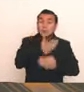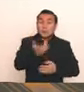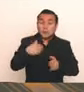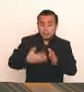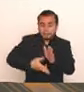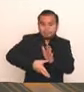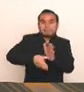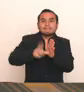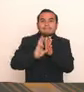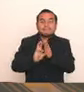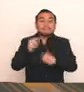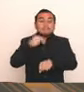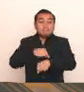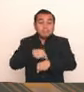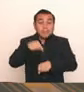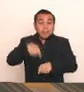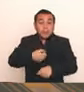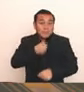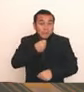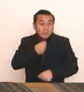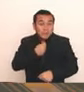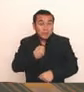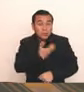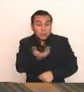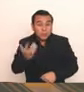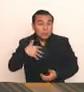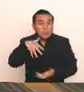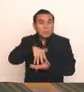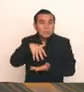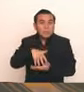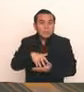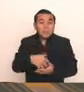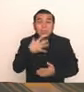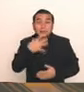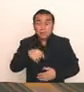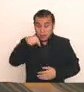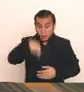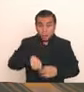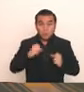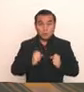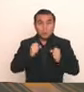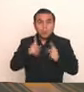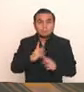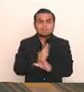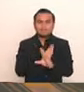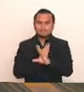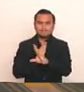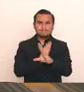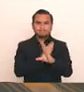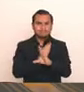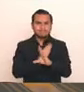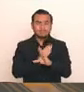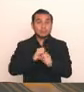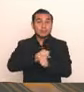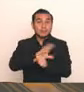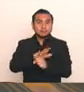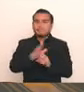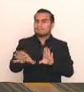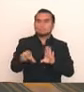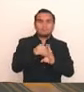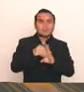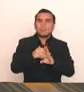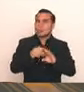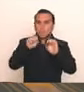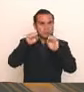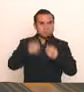a esta cadena nacional antes de que pase todo eso y nos está dando la oportunidad de que evitemos el contagio y que evitemos la muerte de nuestros seres